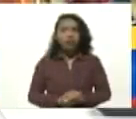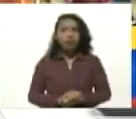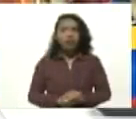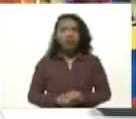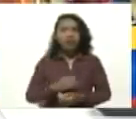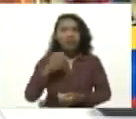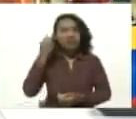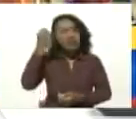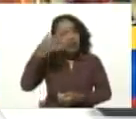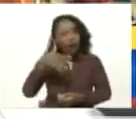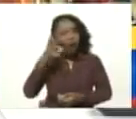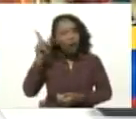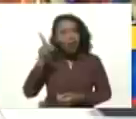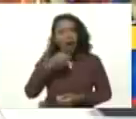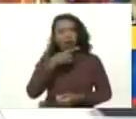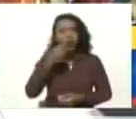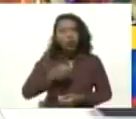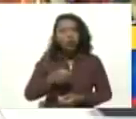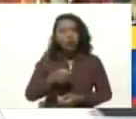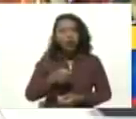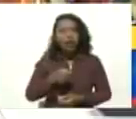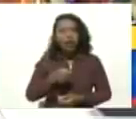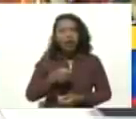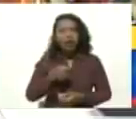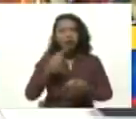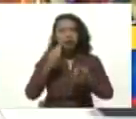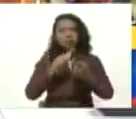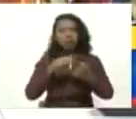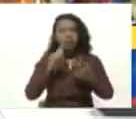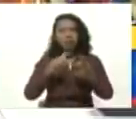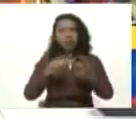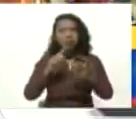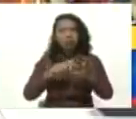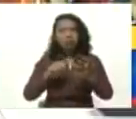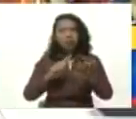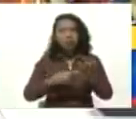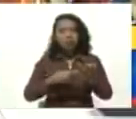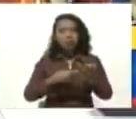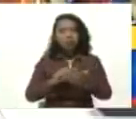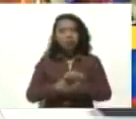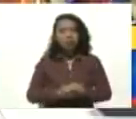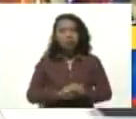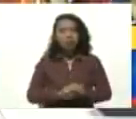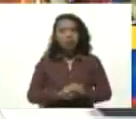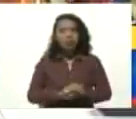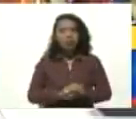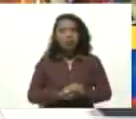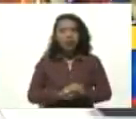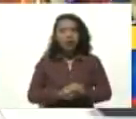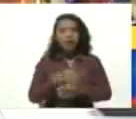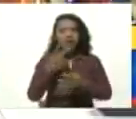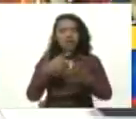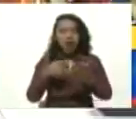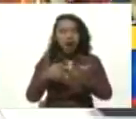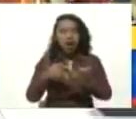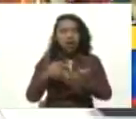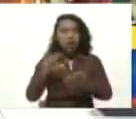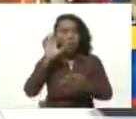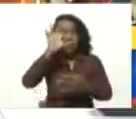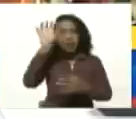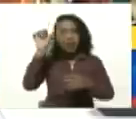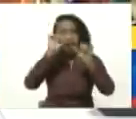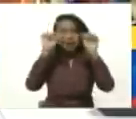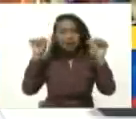creo que en Moscú, Serbia, Kuwait, estuvo varios días en el